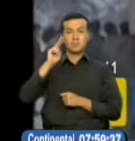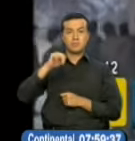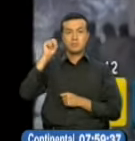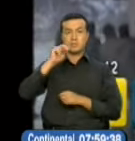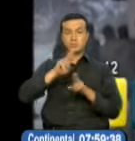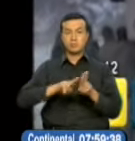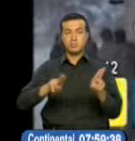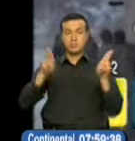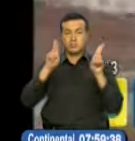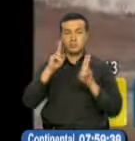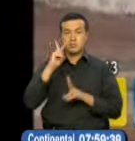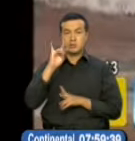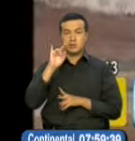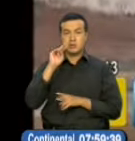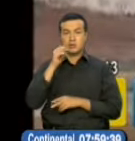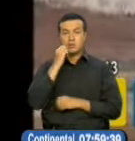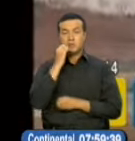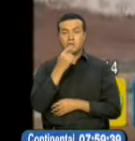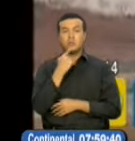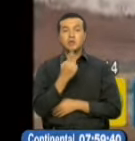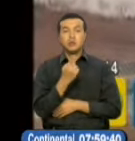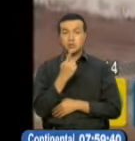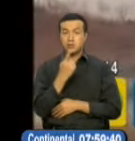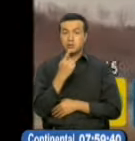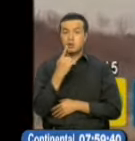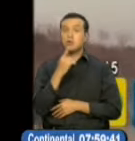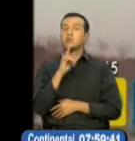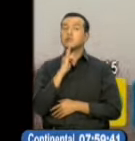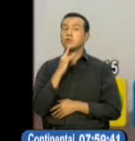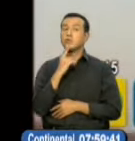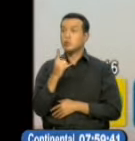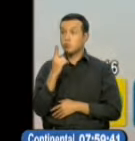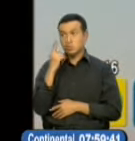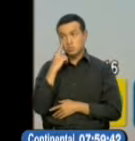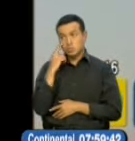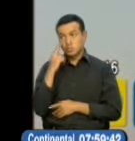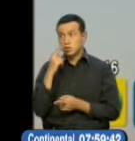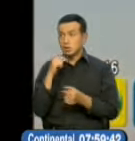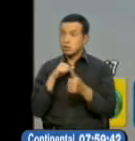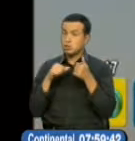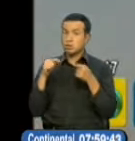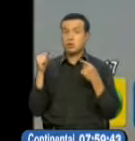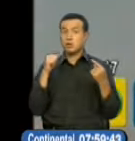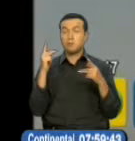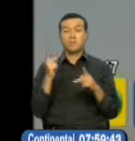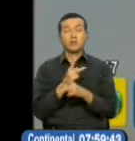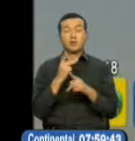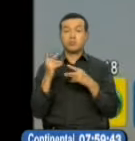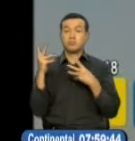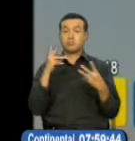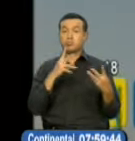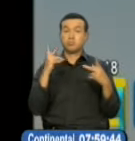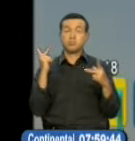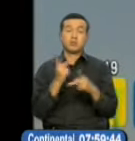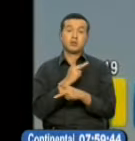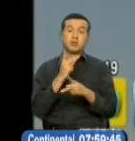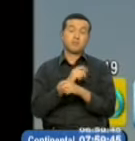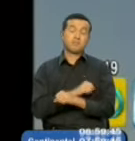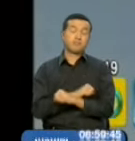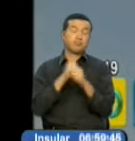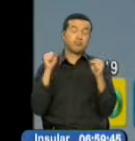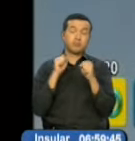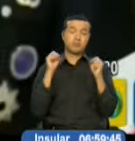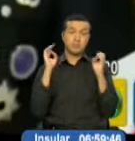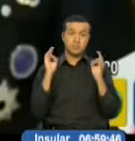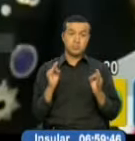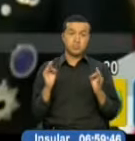Naciones Unidas, Kim Ryong, afirmó que la advertencia de Estados Unidos crea una situación peligrosa en la que una guerra termonuclear puede estallar en cualquier